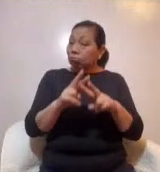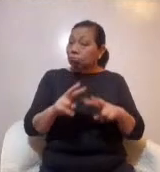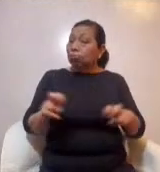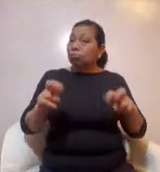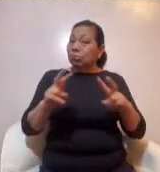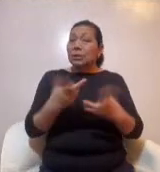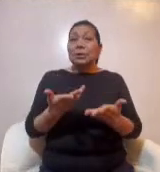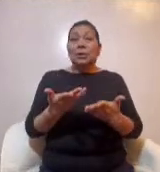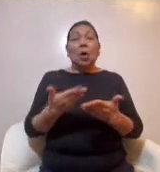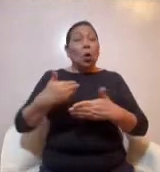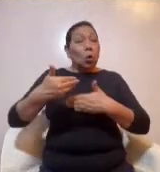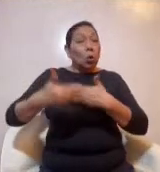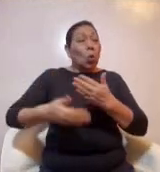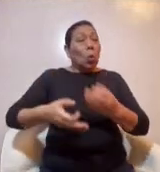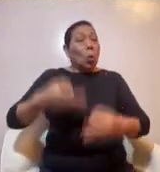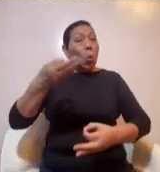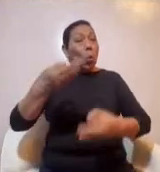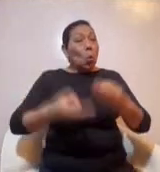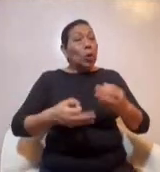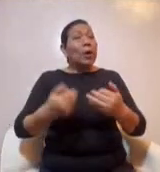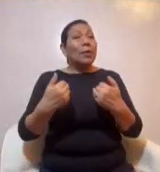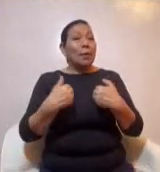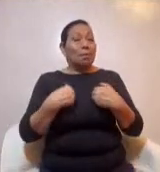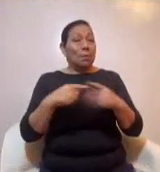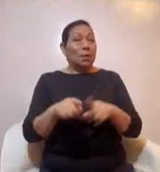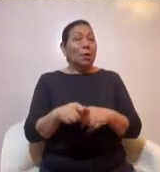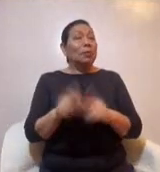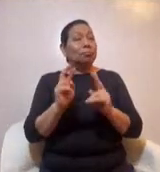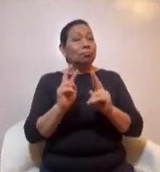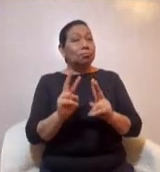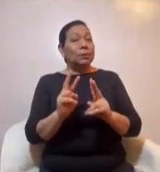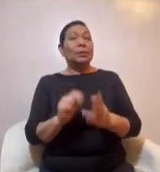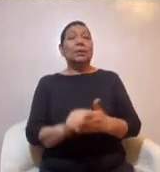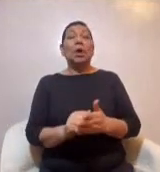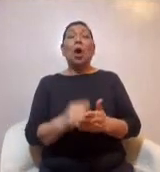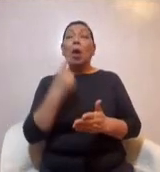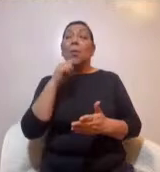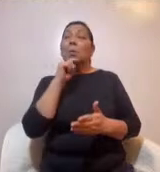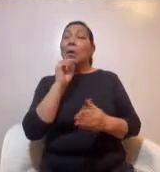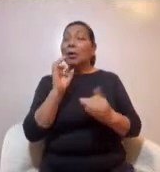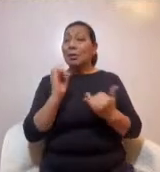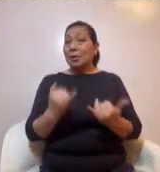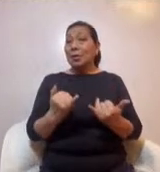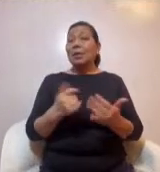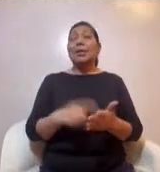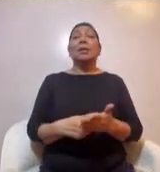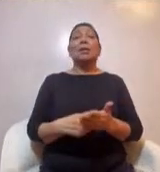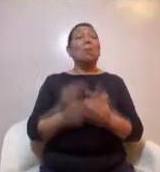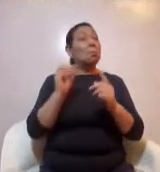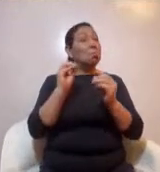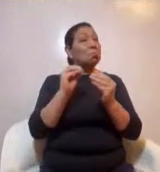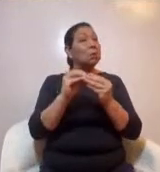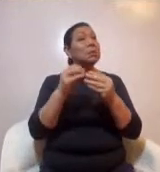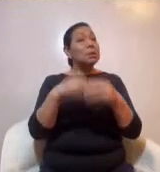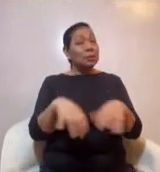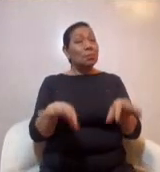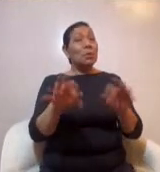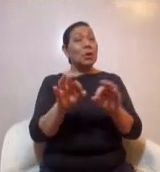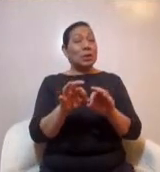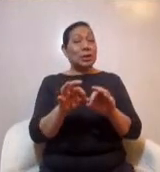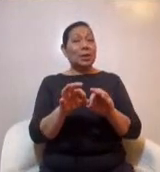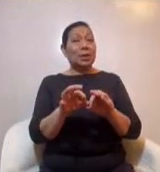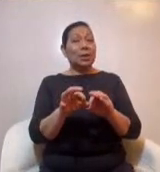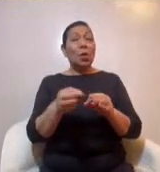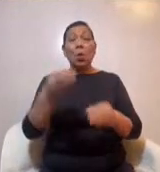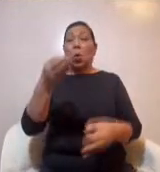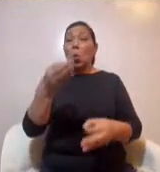cómo el análisis de las consecuencias jurídicas también tienen que ser desde una perspectiva de género, ¿no? Creo que ese es un punto